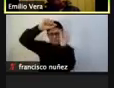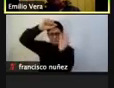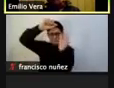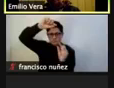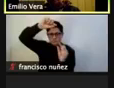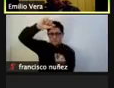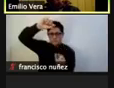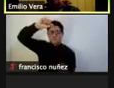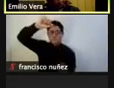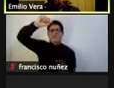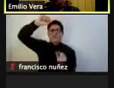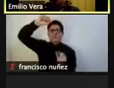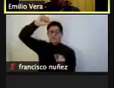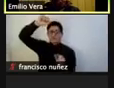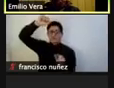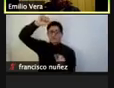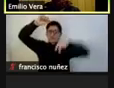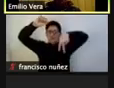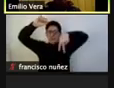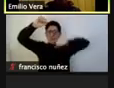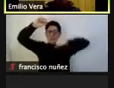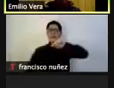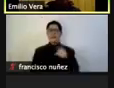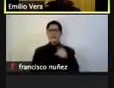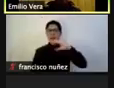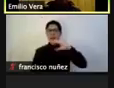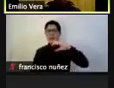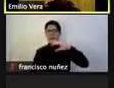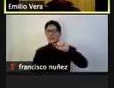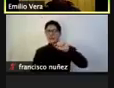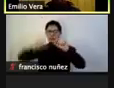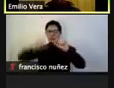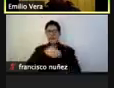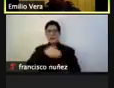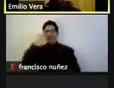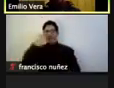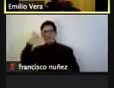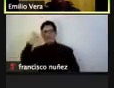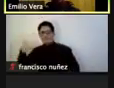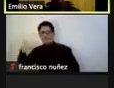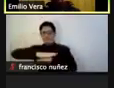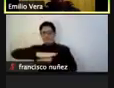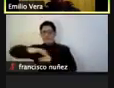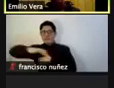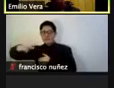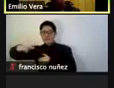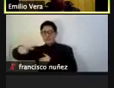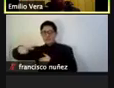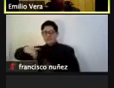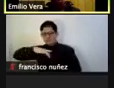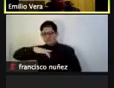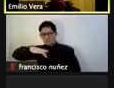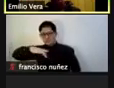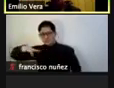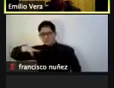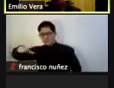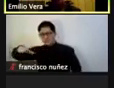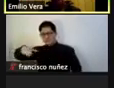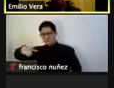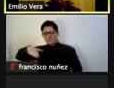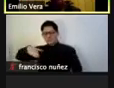la placa del Pacífico hacia el otro, la gran placa del Pacífico hacia el otro. Y a partir de ese punto, ¿no es cierto?,